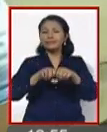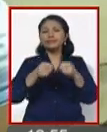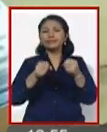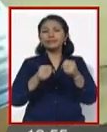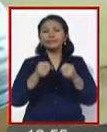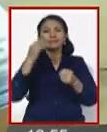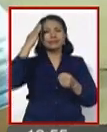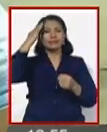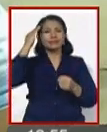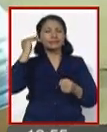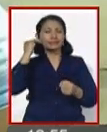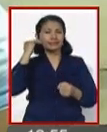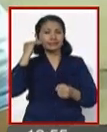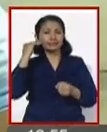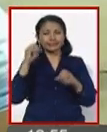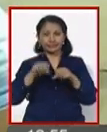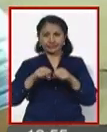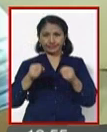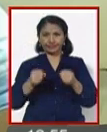fracturas craneoencefálicas y